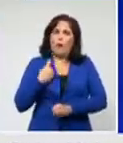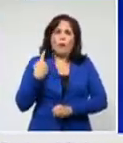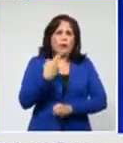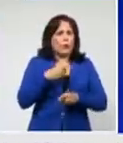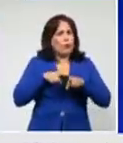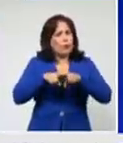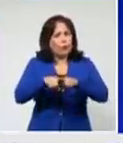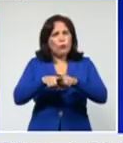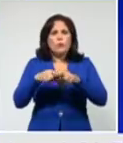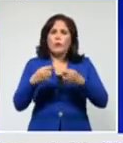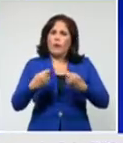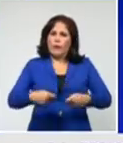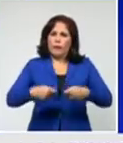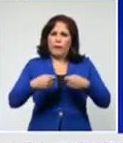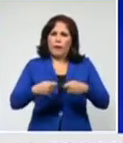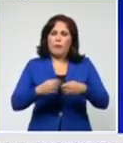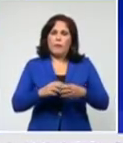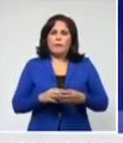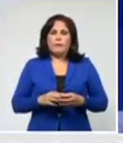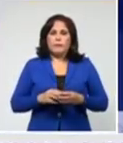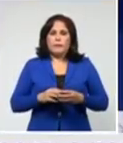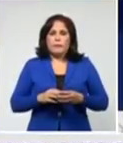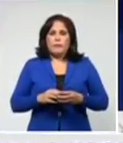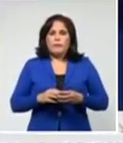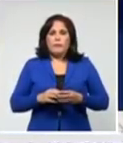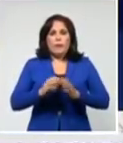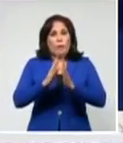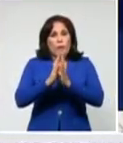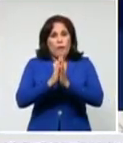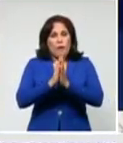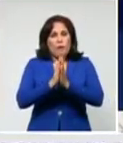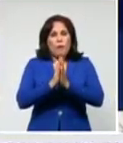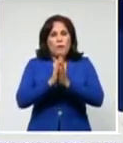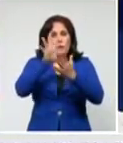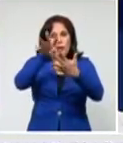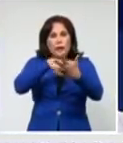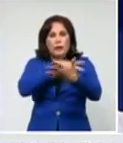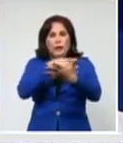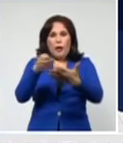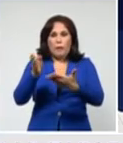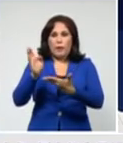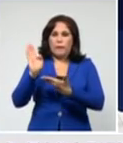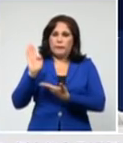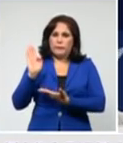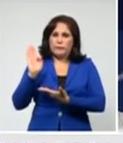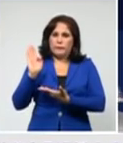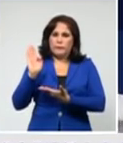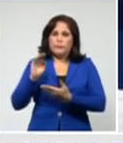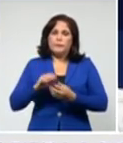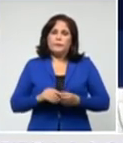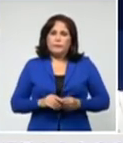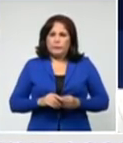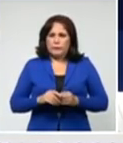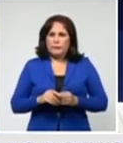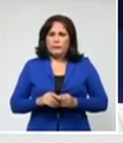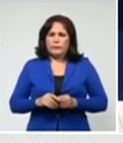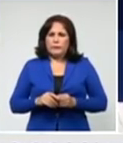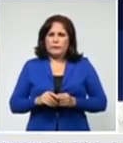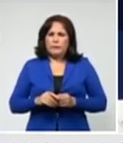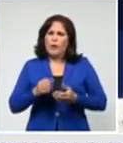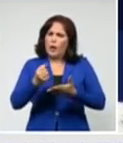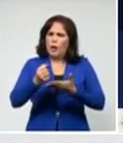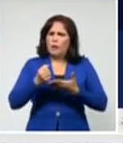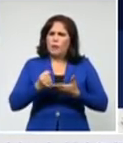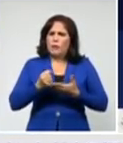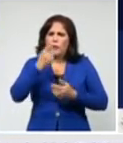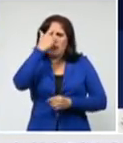compañeros. Si puedes, me pones la otra, que creo que es la de Ciego